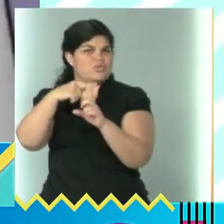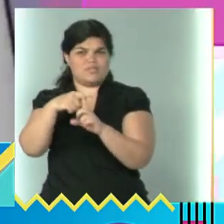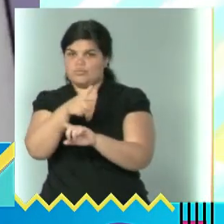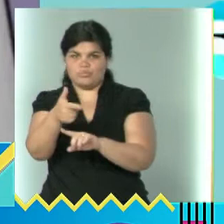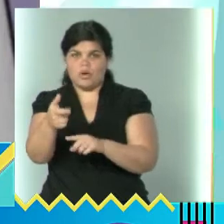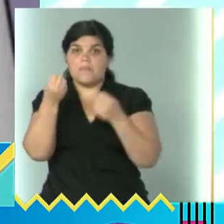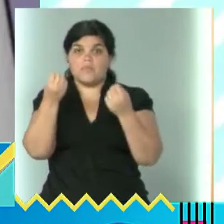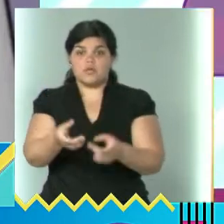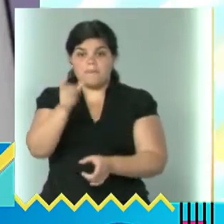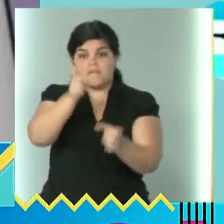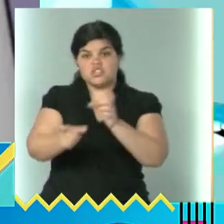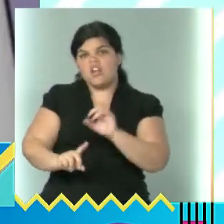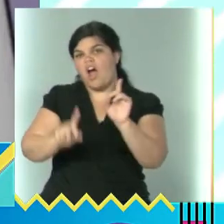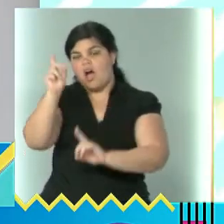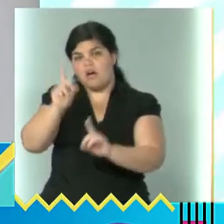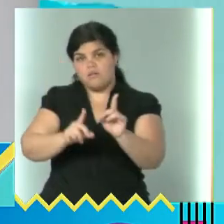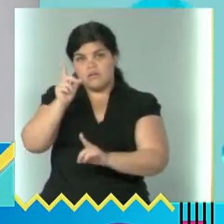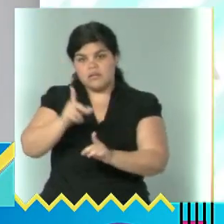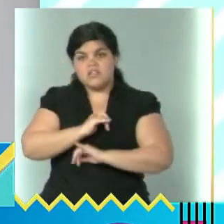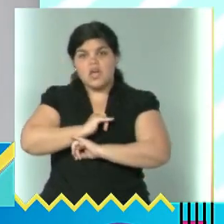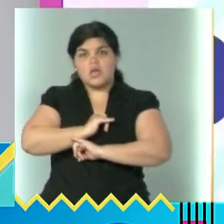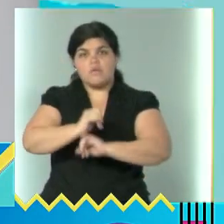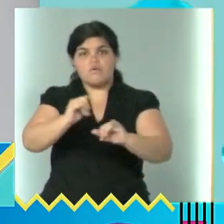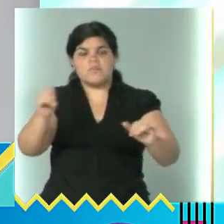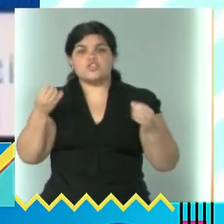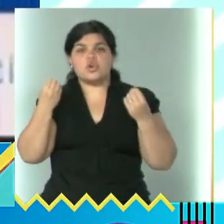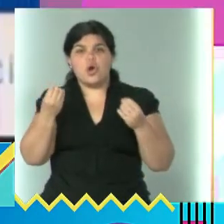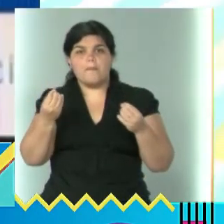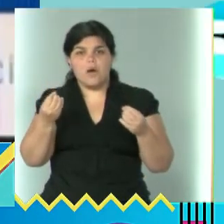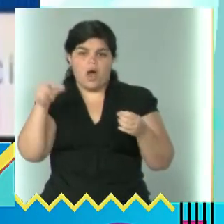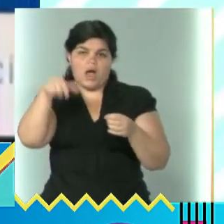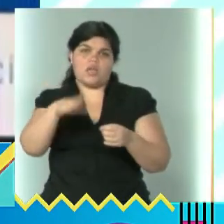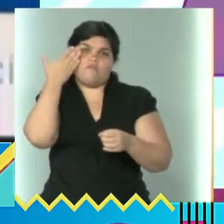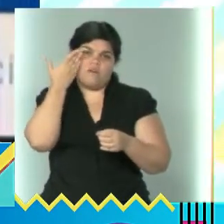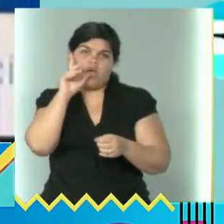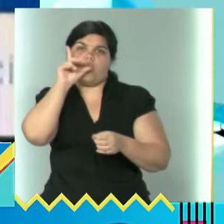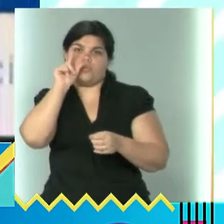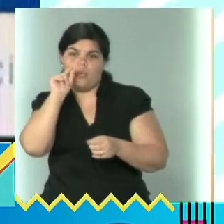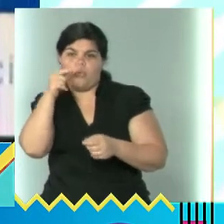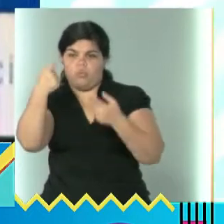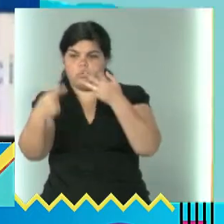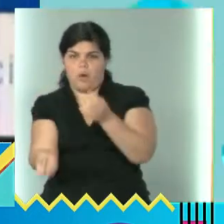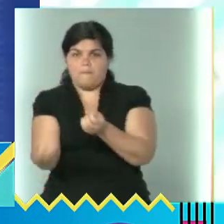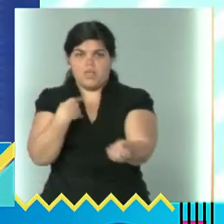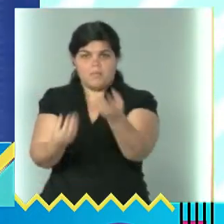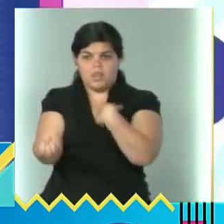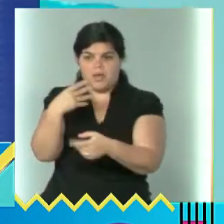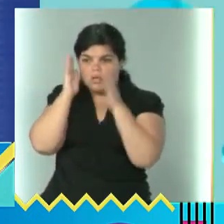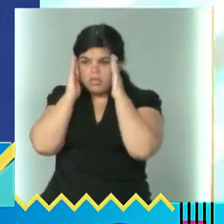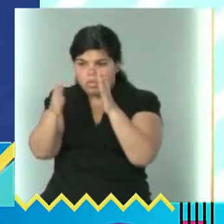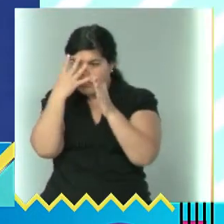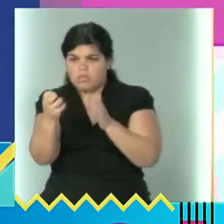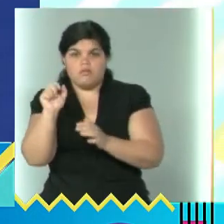veces la persona solamente se limita a la información que le llega a través de redes sociales. Pero a mí me parece que volvemos al tema de antes de quién es